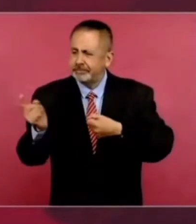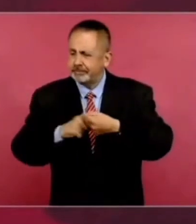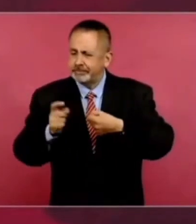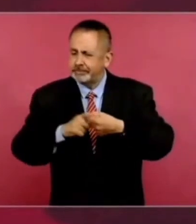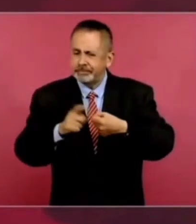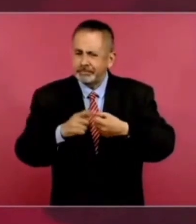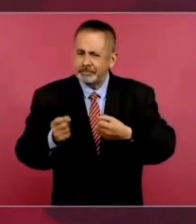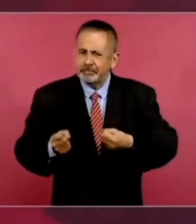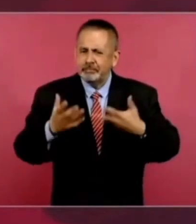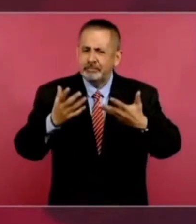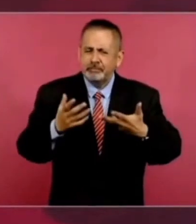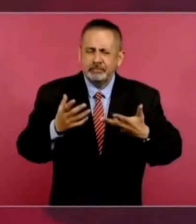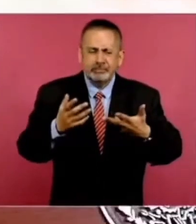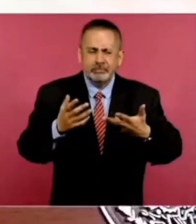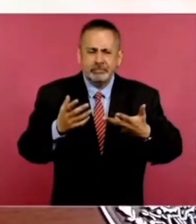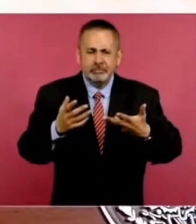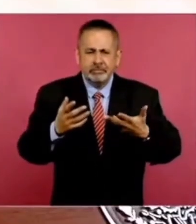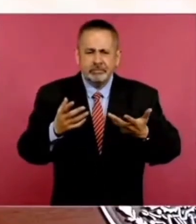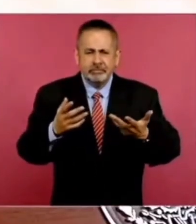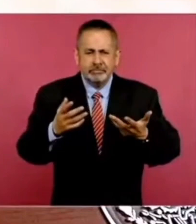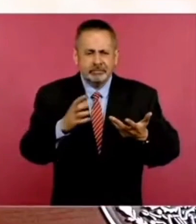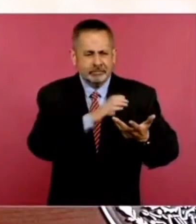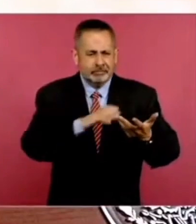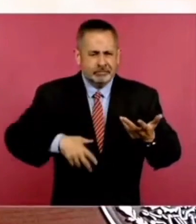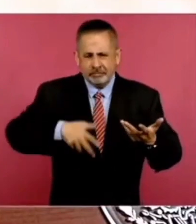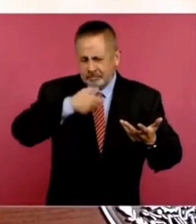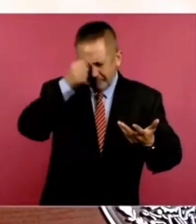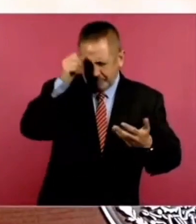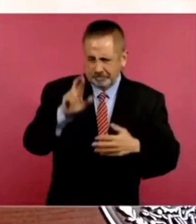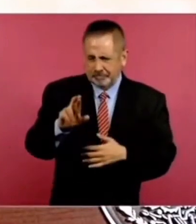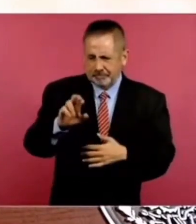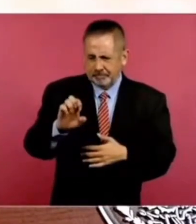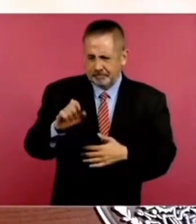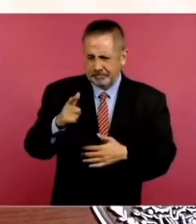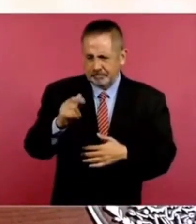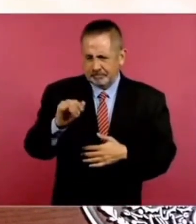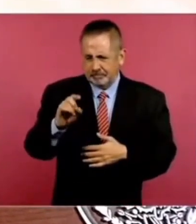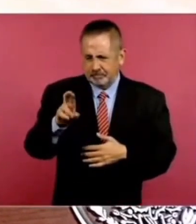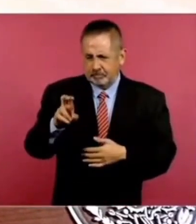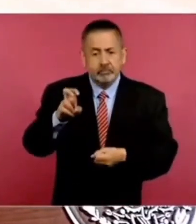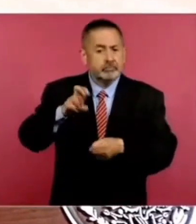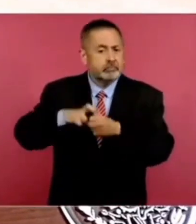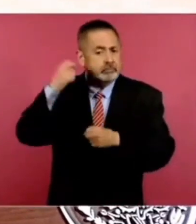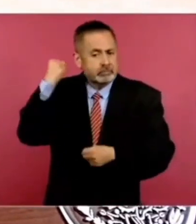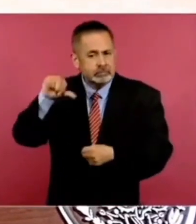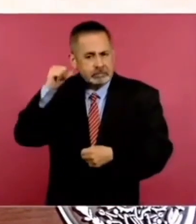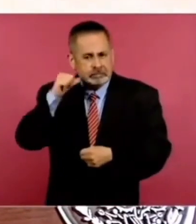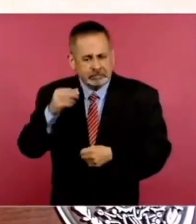más para ser candidatos a regidores en Acapulco